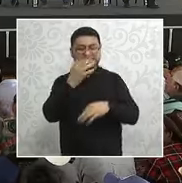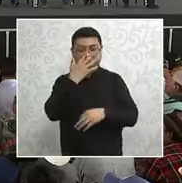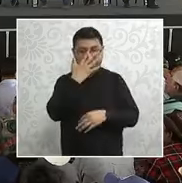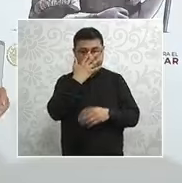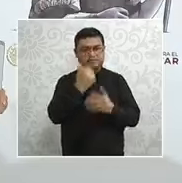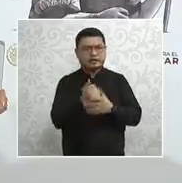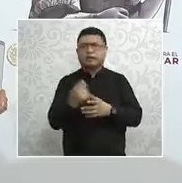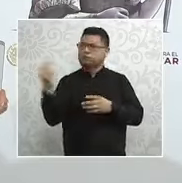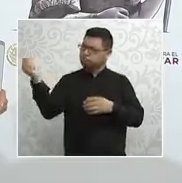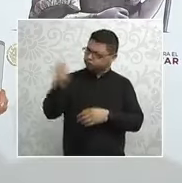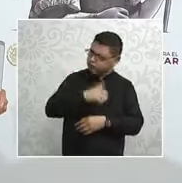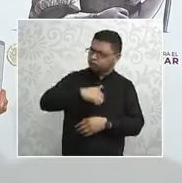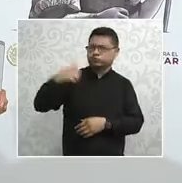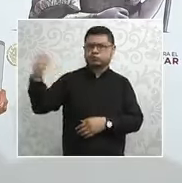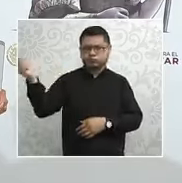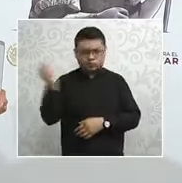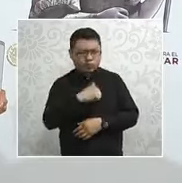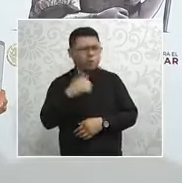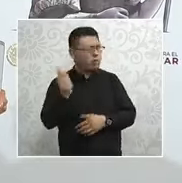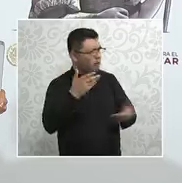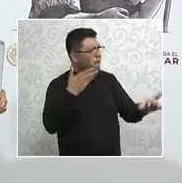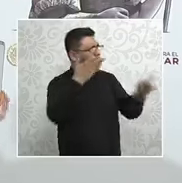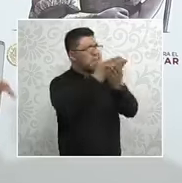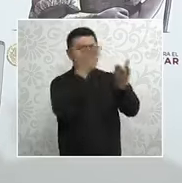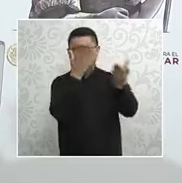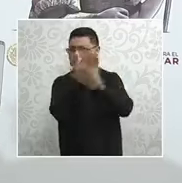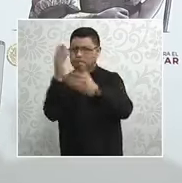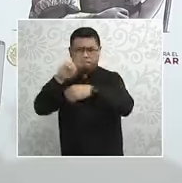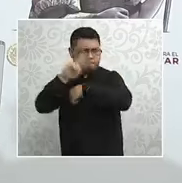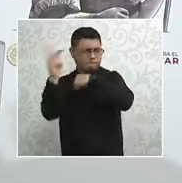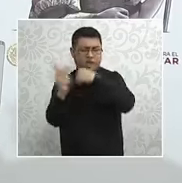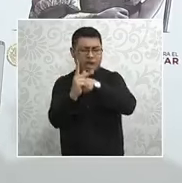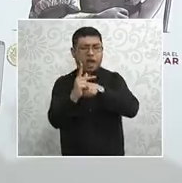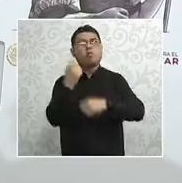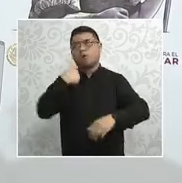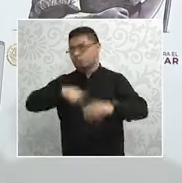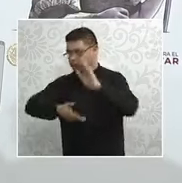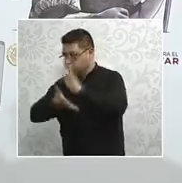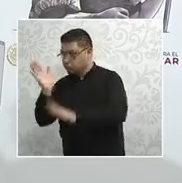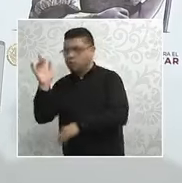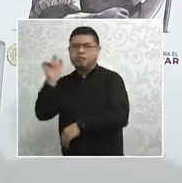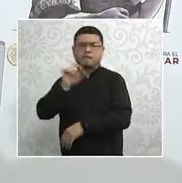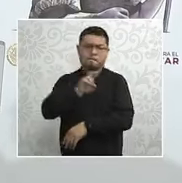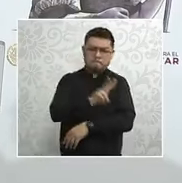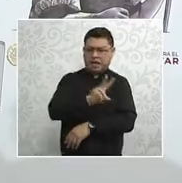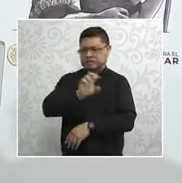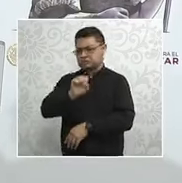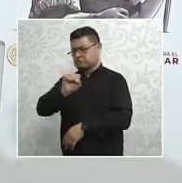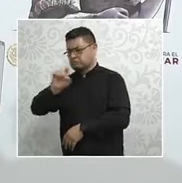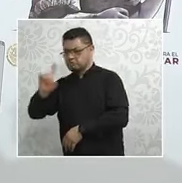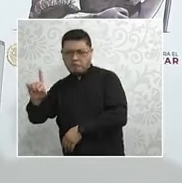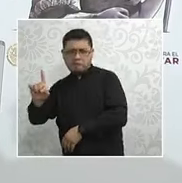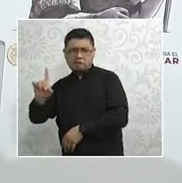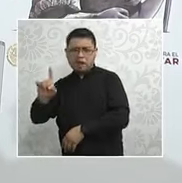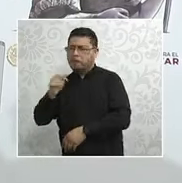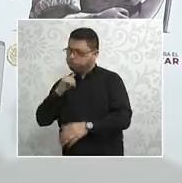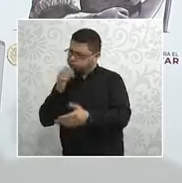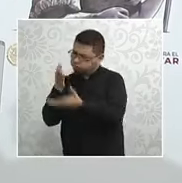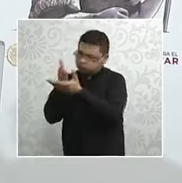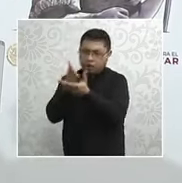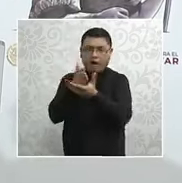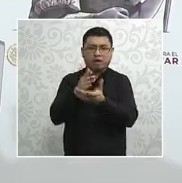viniendo a Campeche y a todo el país vamos a seguir saliendo los fines de semana viernes sábado y domingo porque nosotros